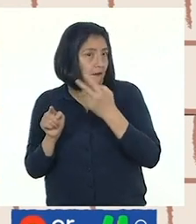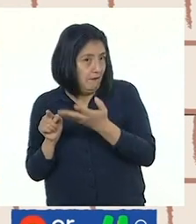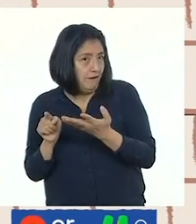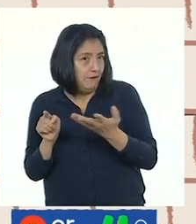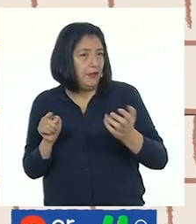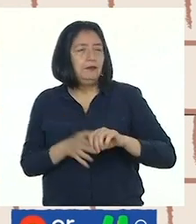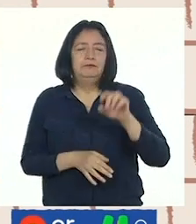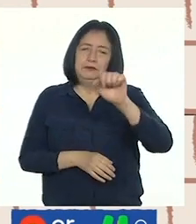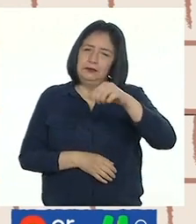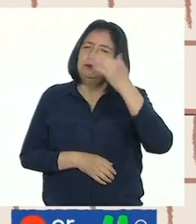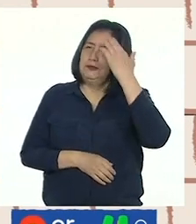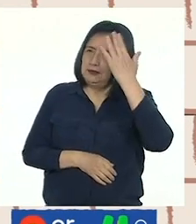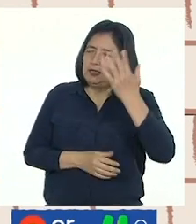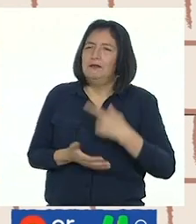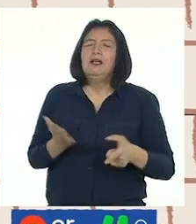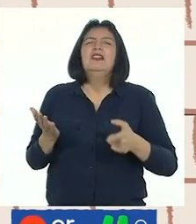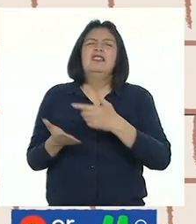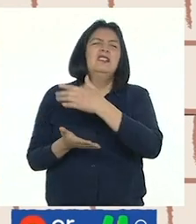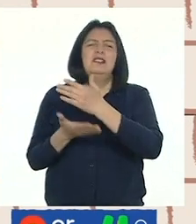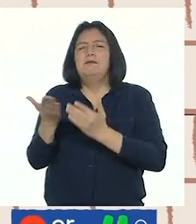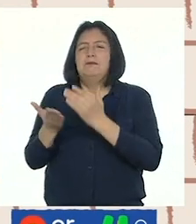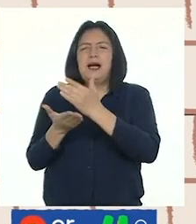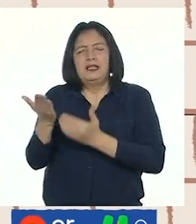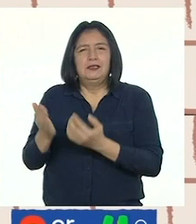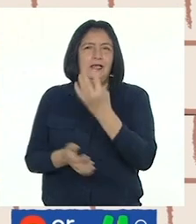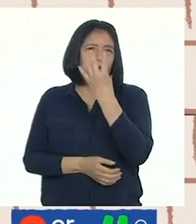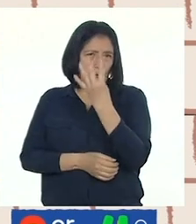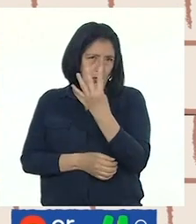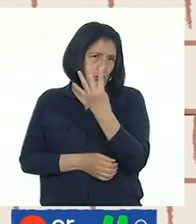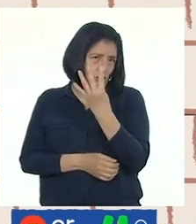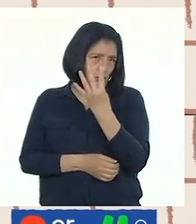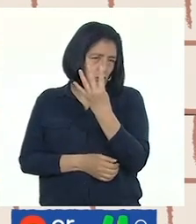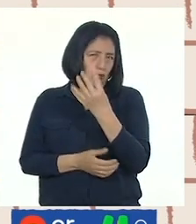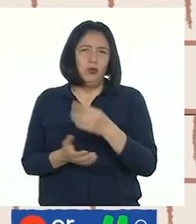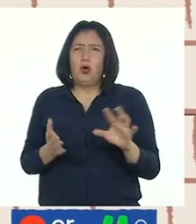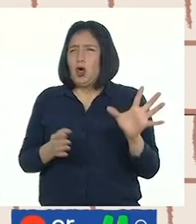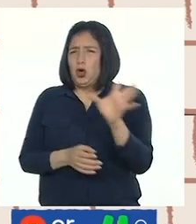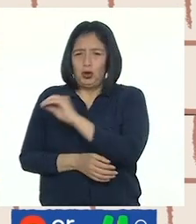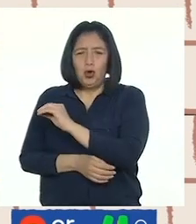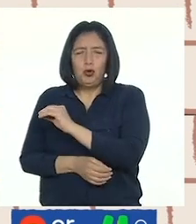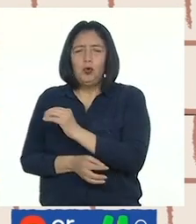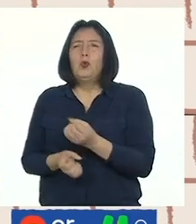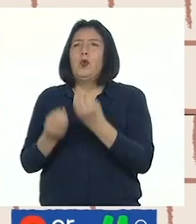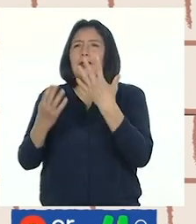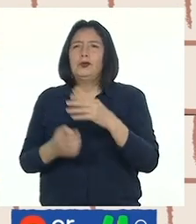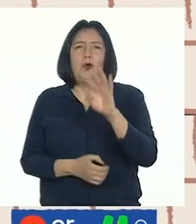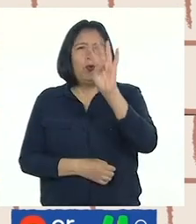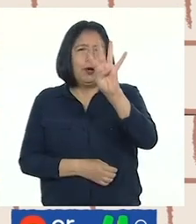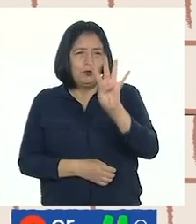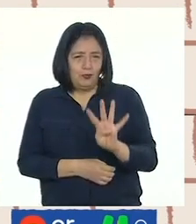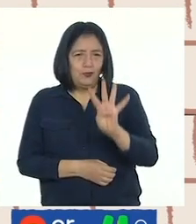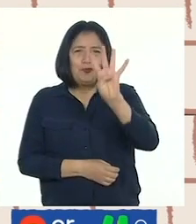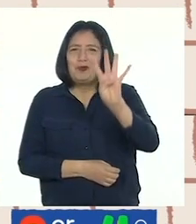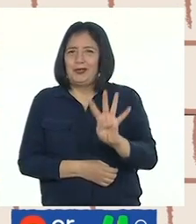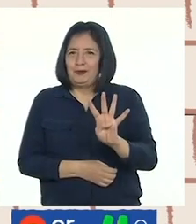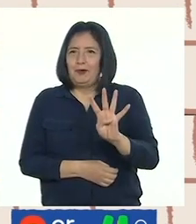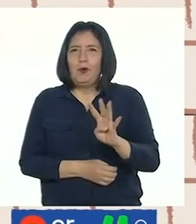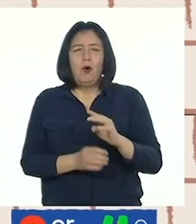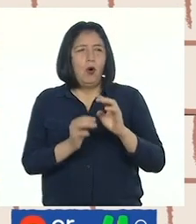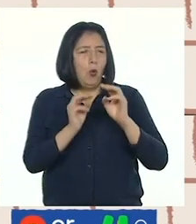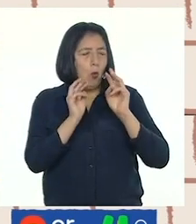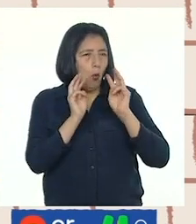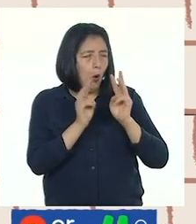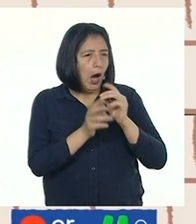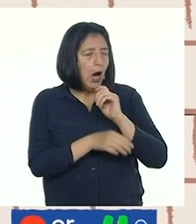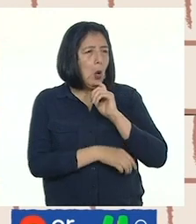así, ¿saben qué parte representan las cuatro porciones? Todo esto representa cuatro cuartos.